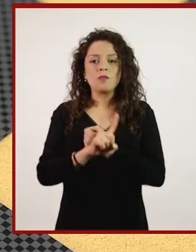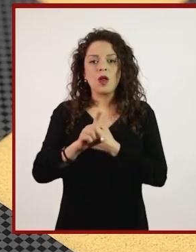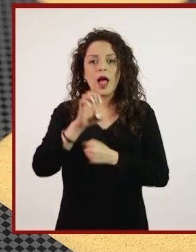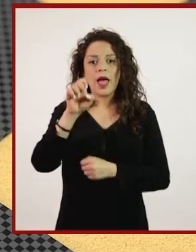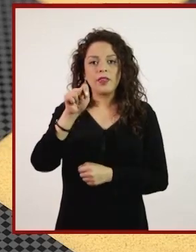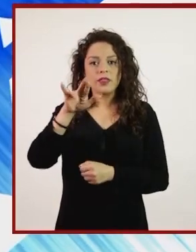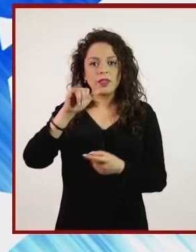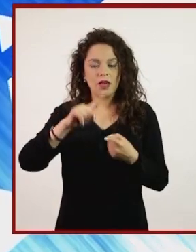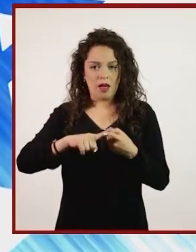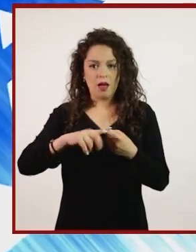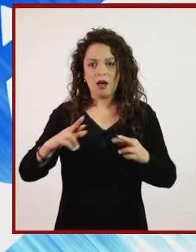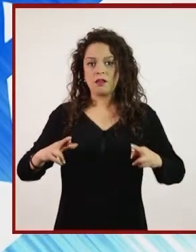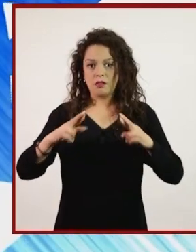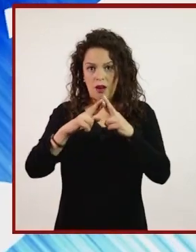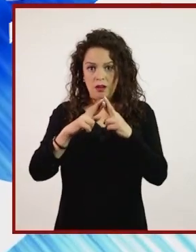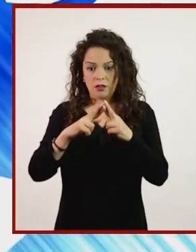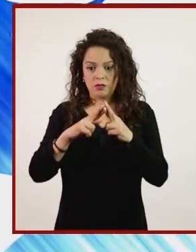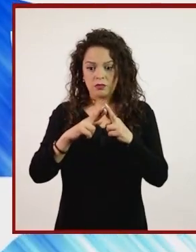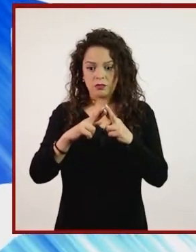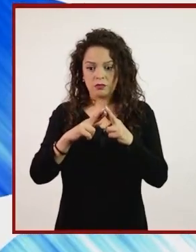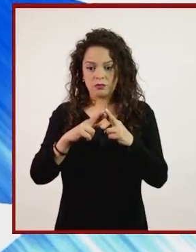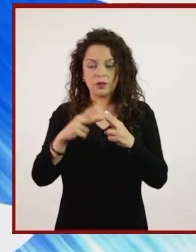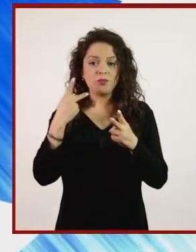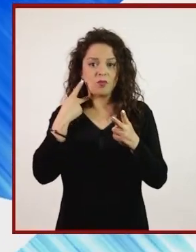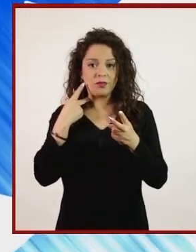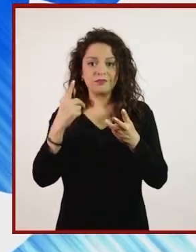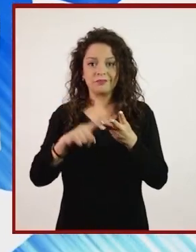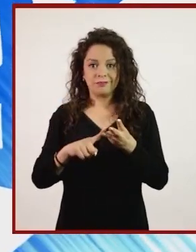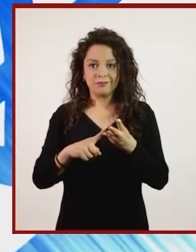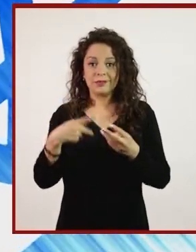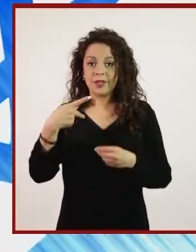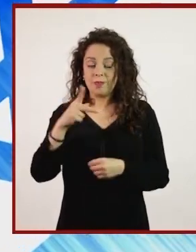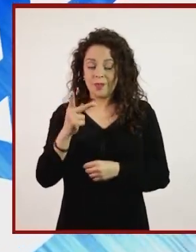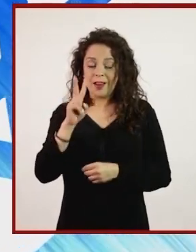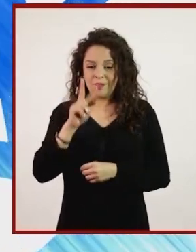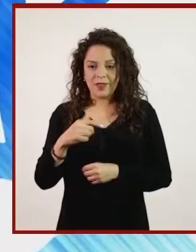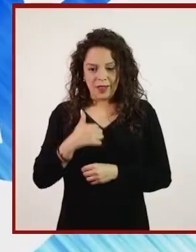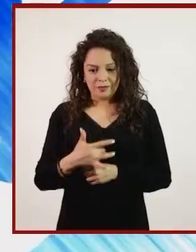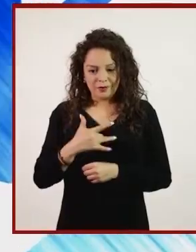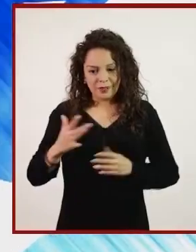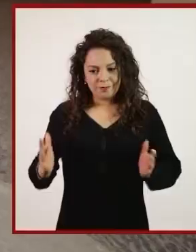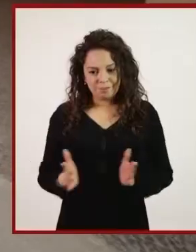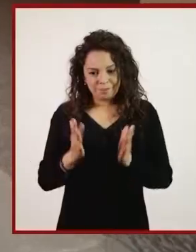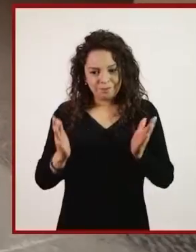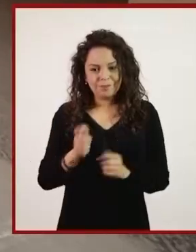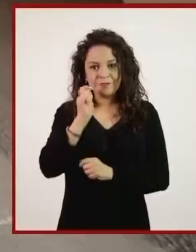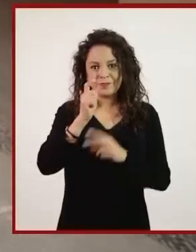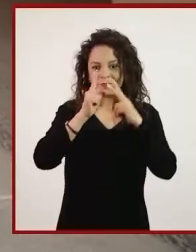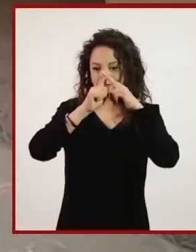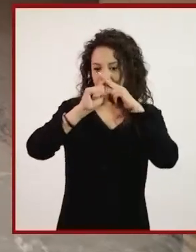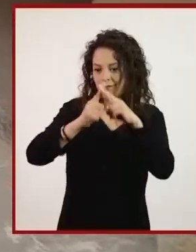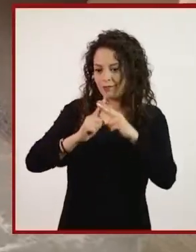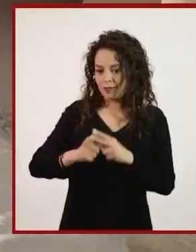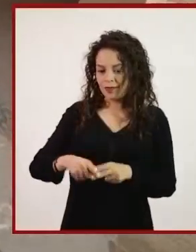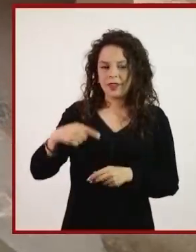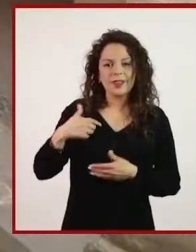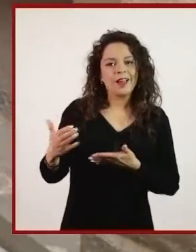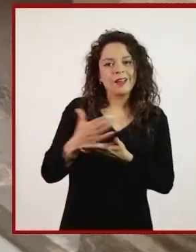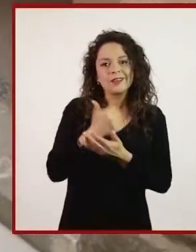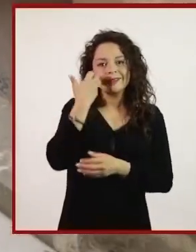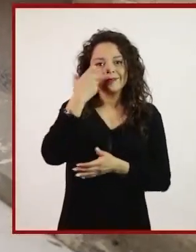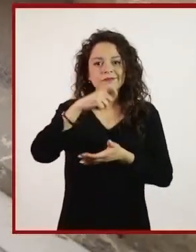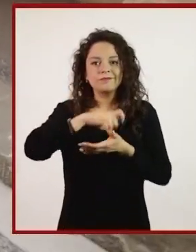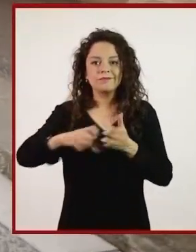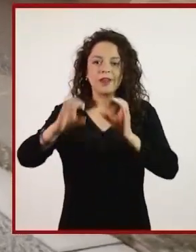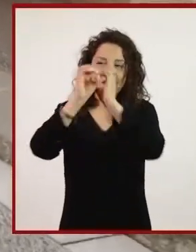migración ocasionados por problemas religiosos, étnicos y económicos. pero nos vamos muy motivados,